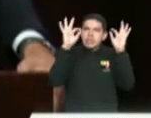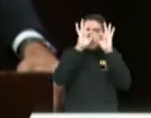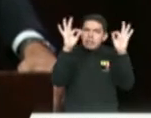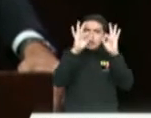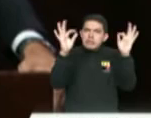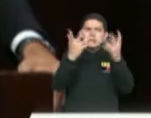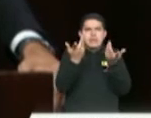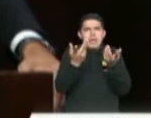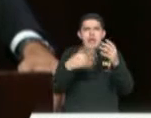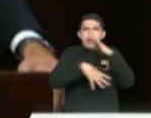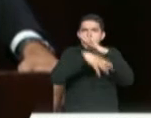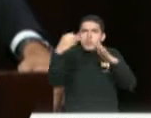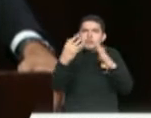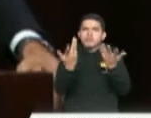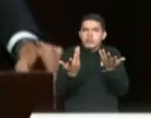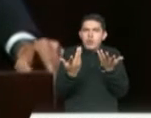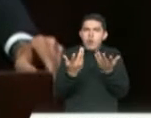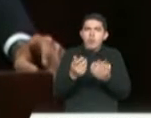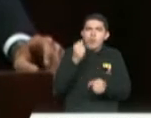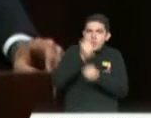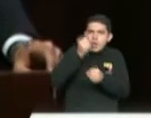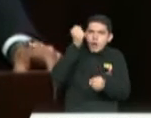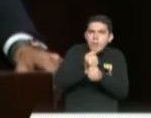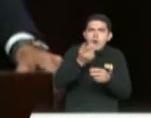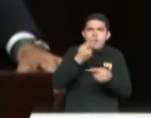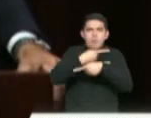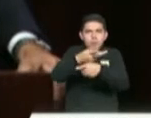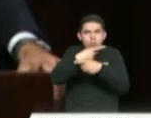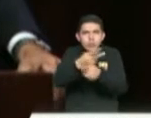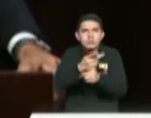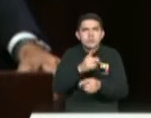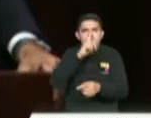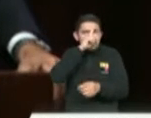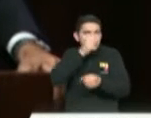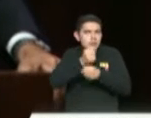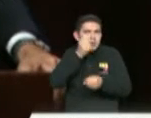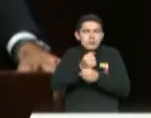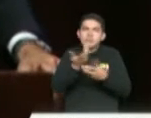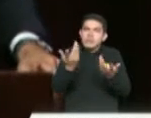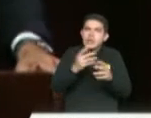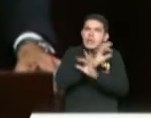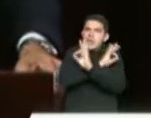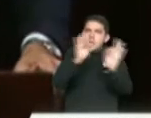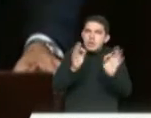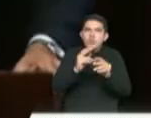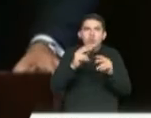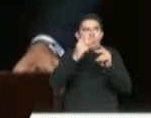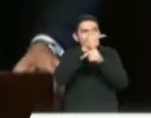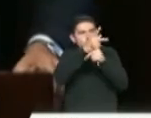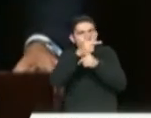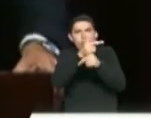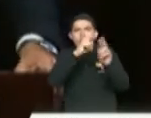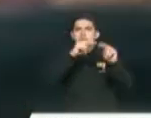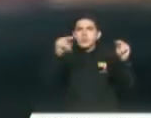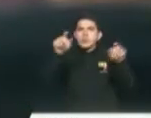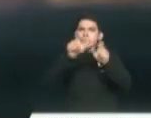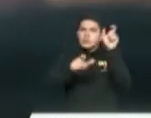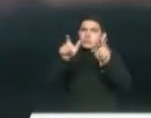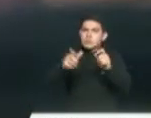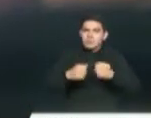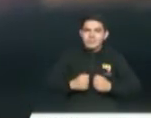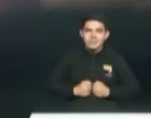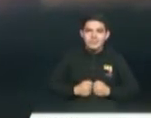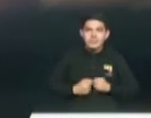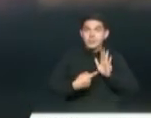riqueza productividad y empleo con una matriz energética limpia soberana y responsable con toda la ciudadanía a